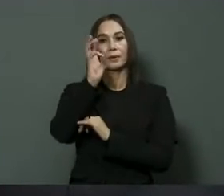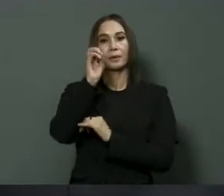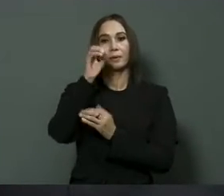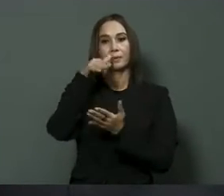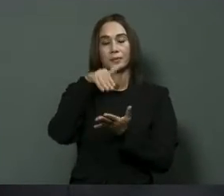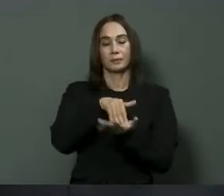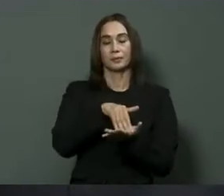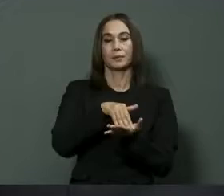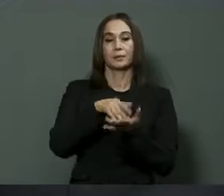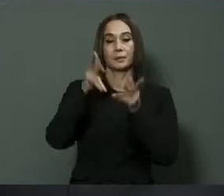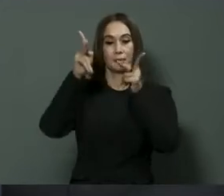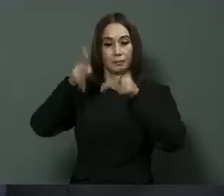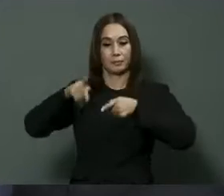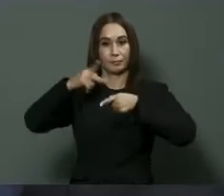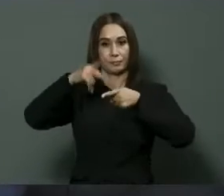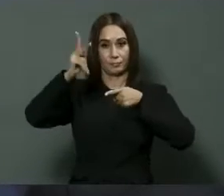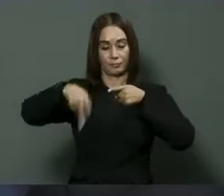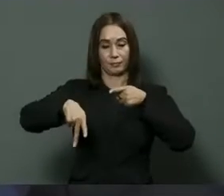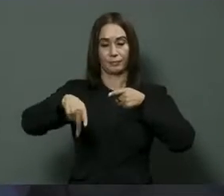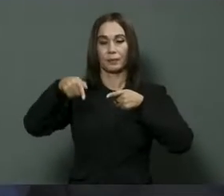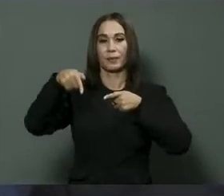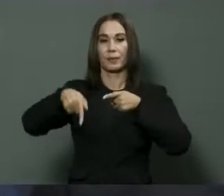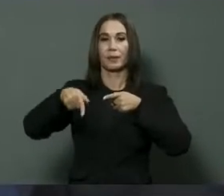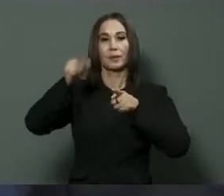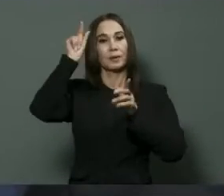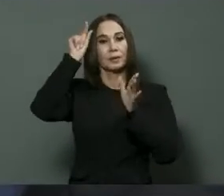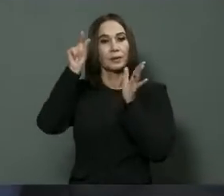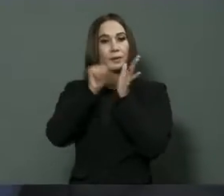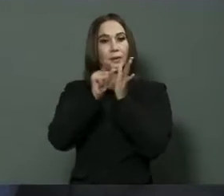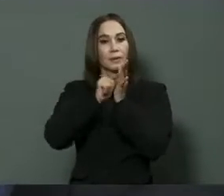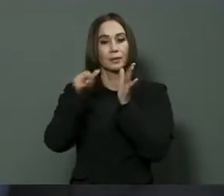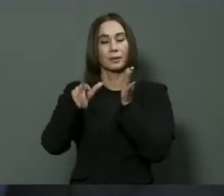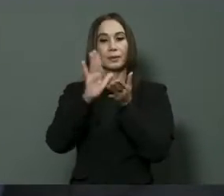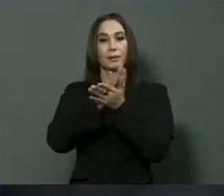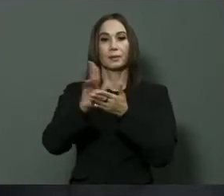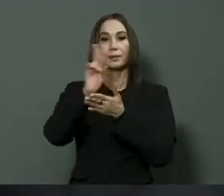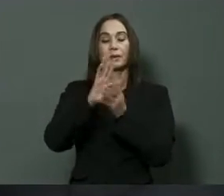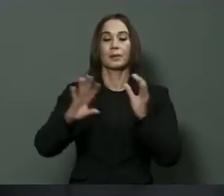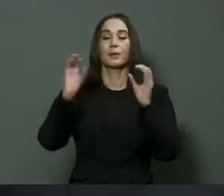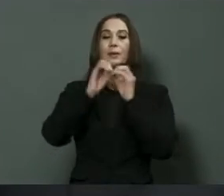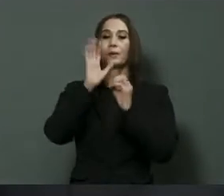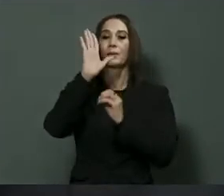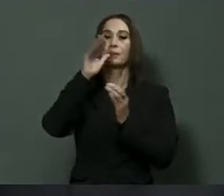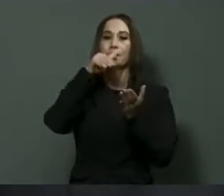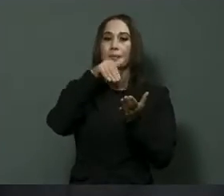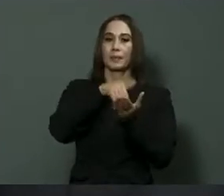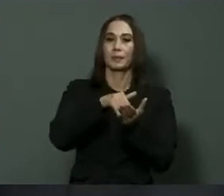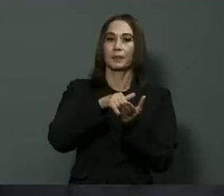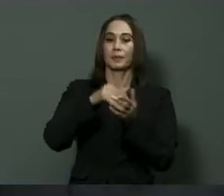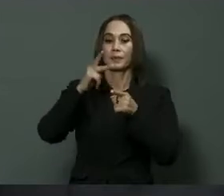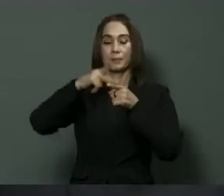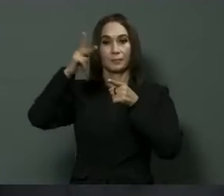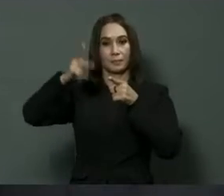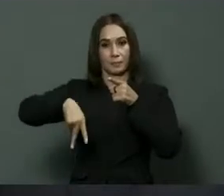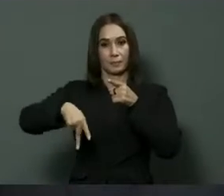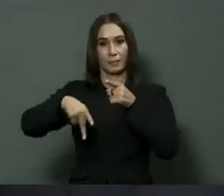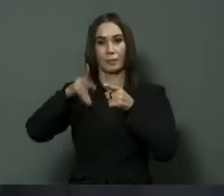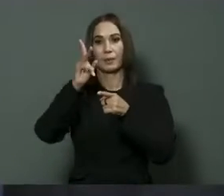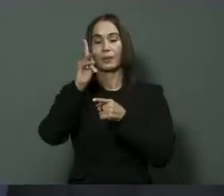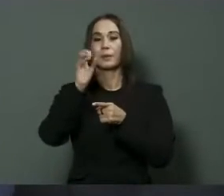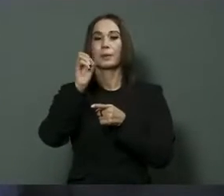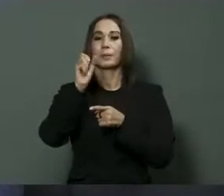mil profesionales de grado y más de 5 mil profesionales de